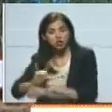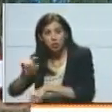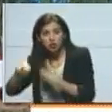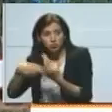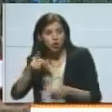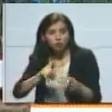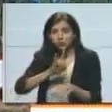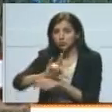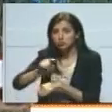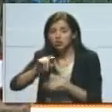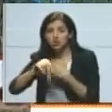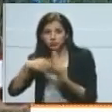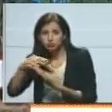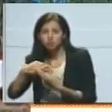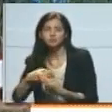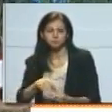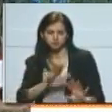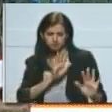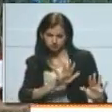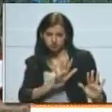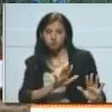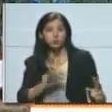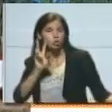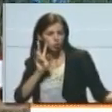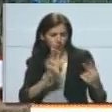53 días nos vemos las caras.